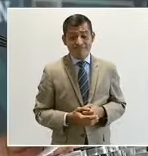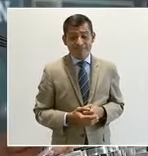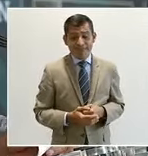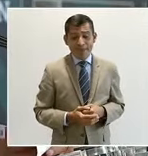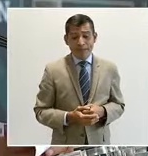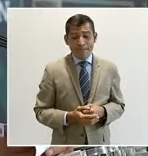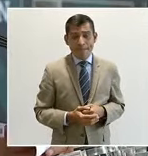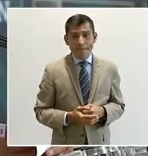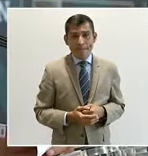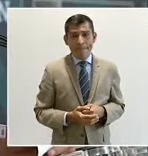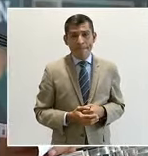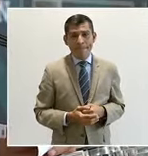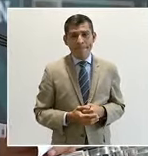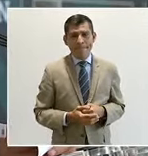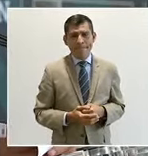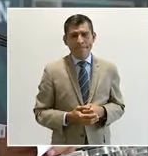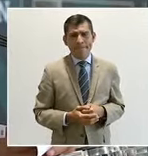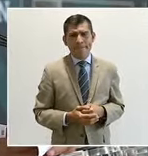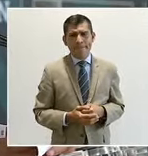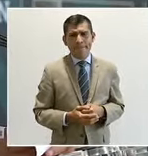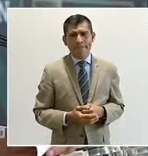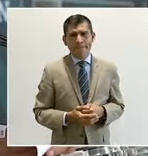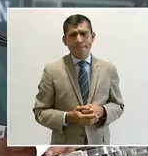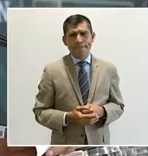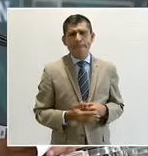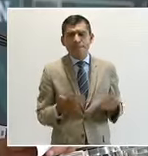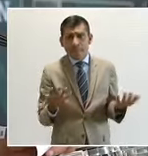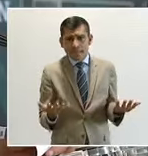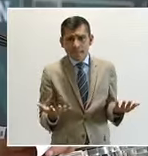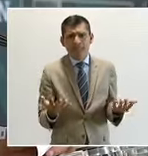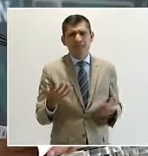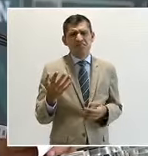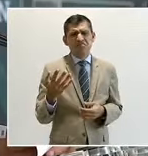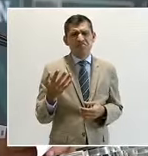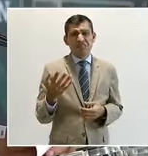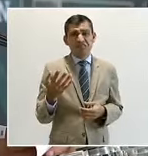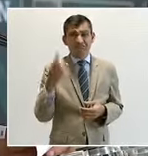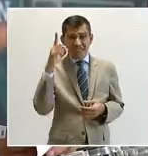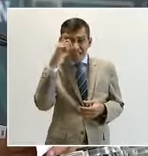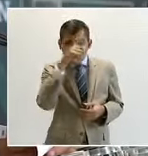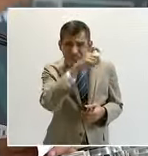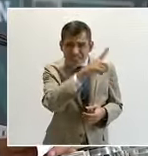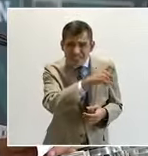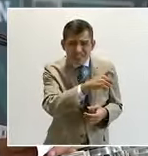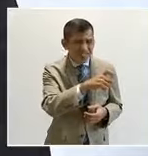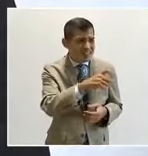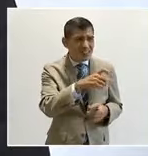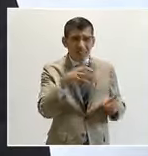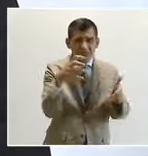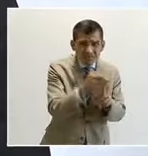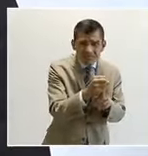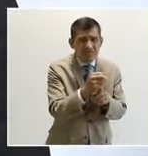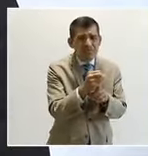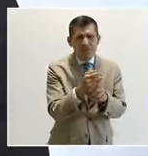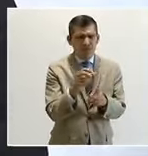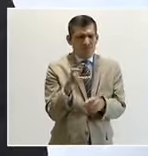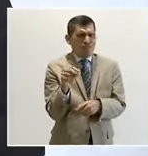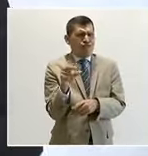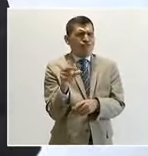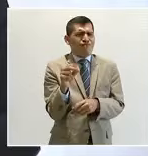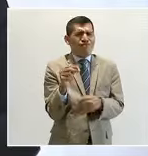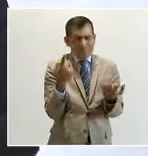este es muy difícil de lograr les voy a explicar